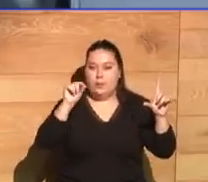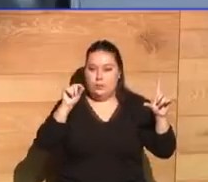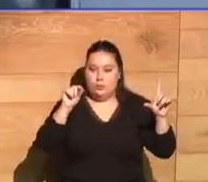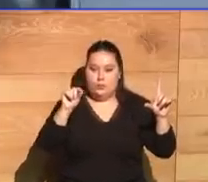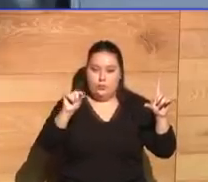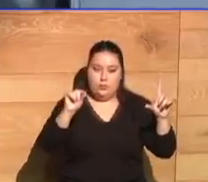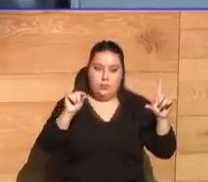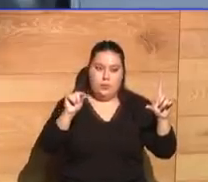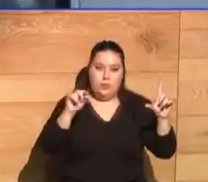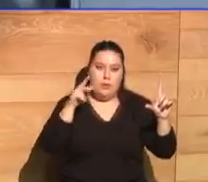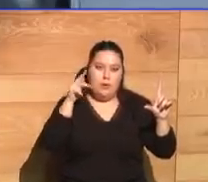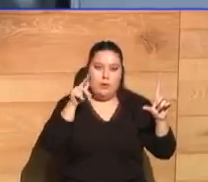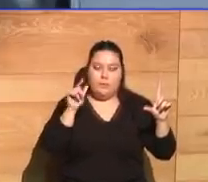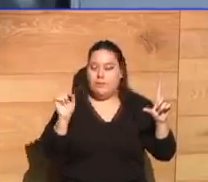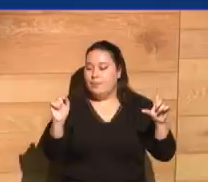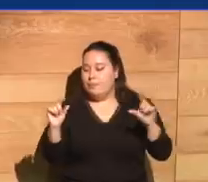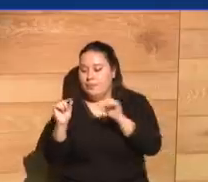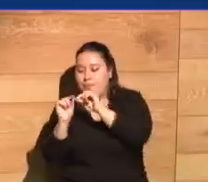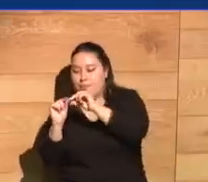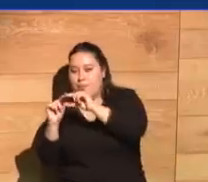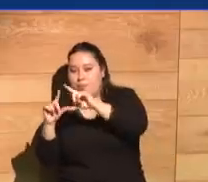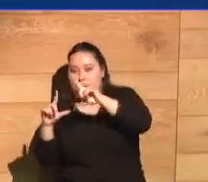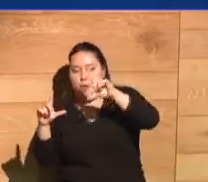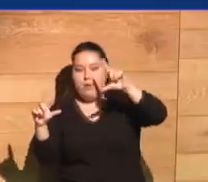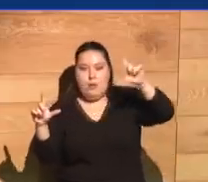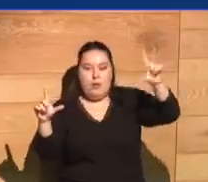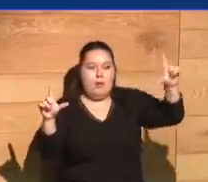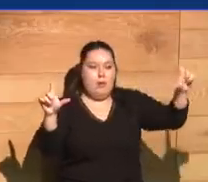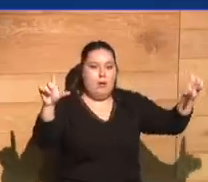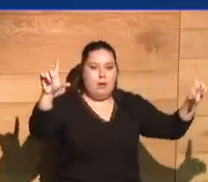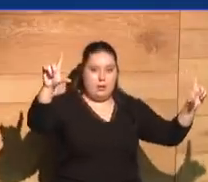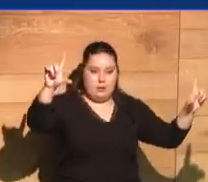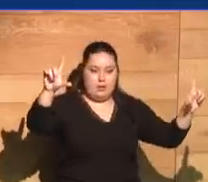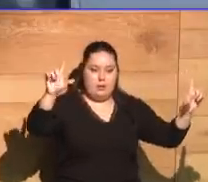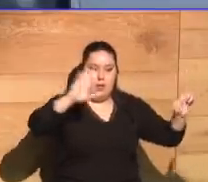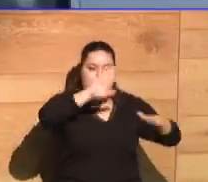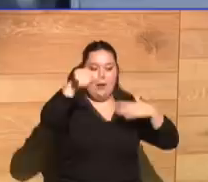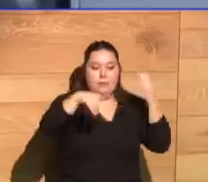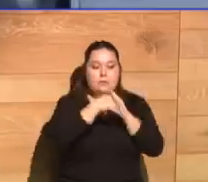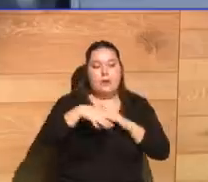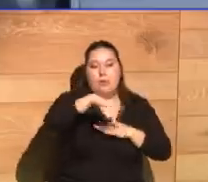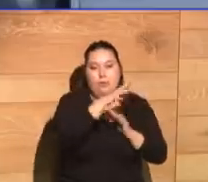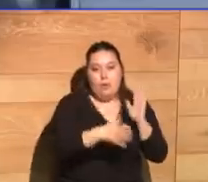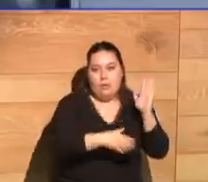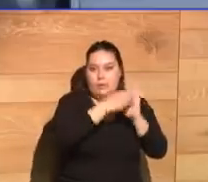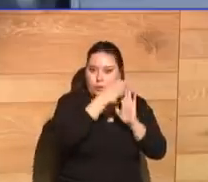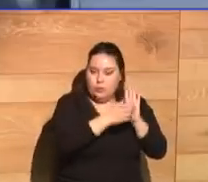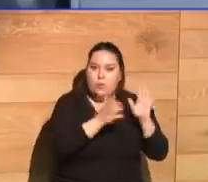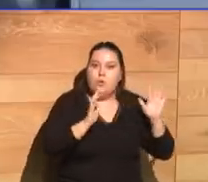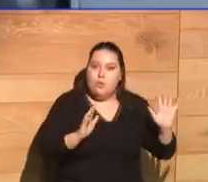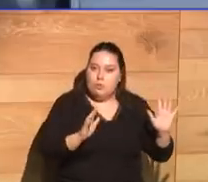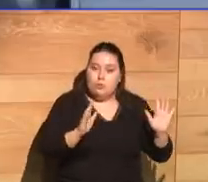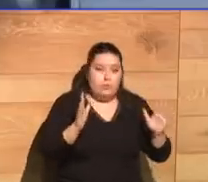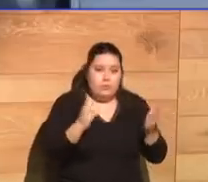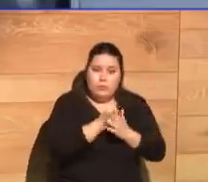Que comienza mostrando una esquinita muy pequeña del planet, lo recorremos entero, llegamos a la zona de ascensores. Todo eso está construido para poder hacerlo en